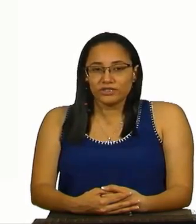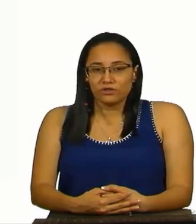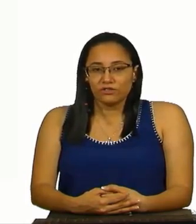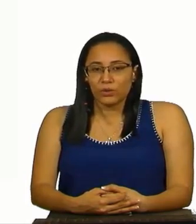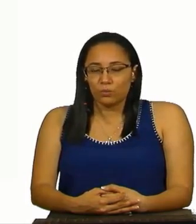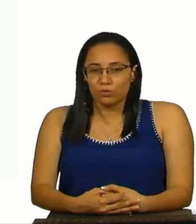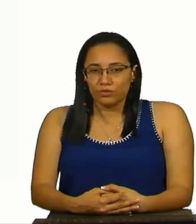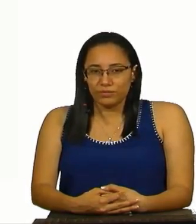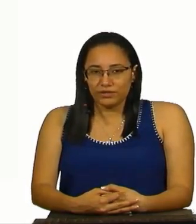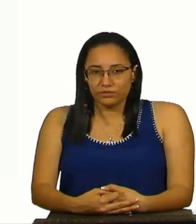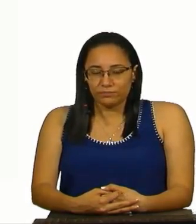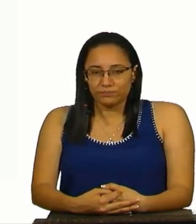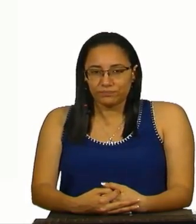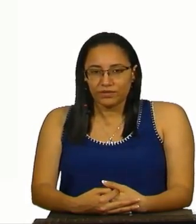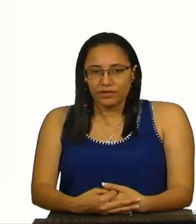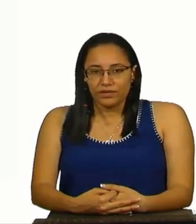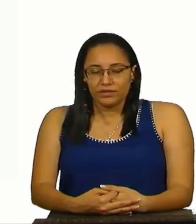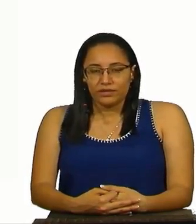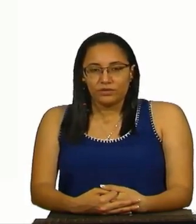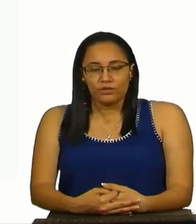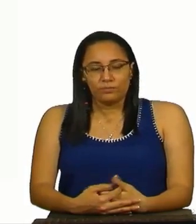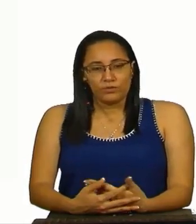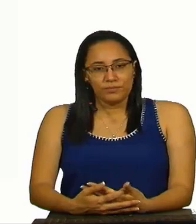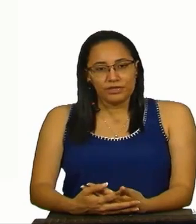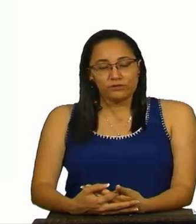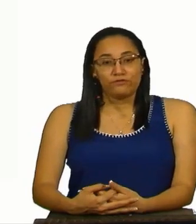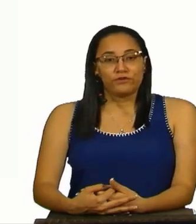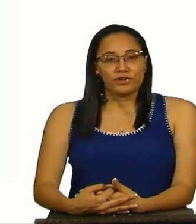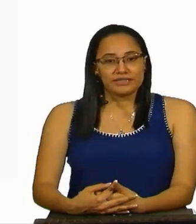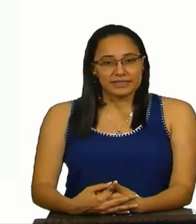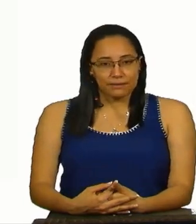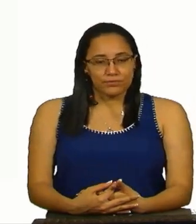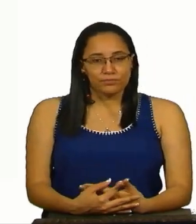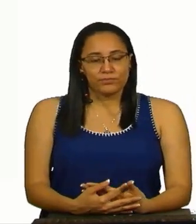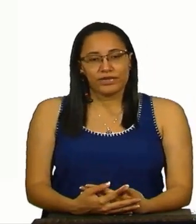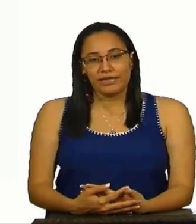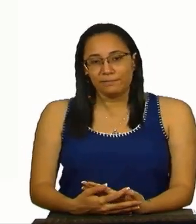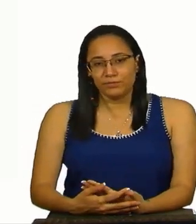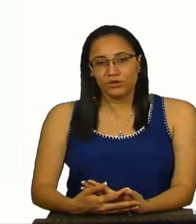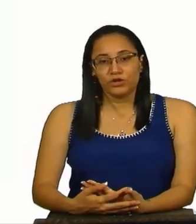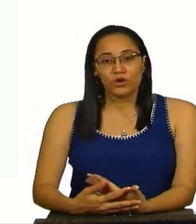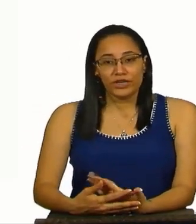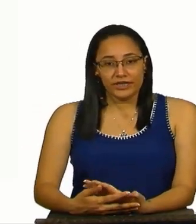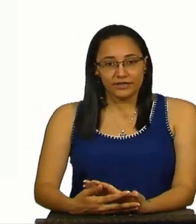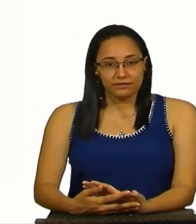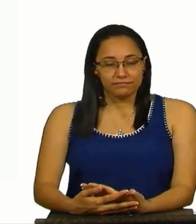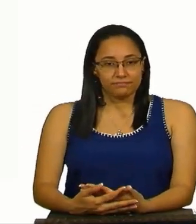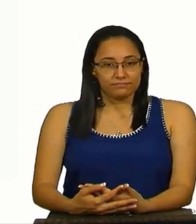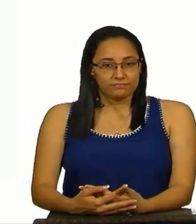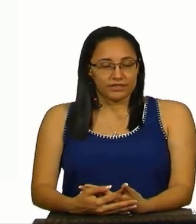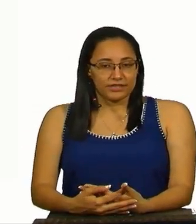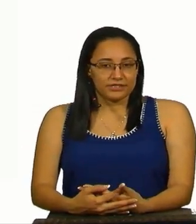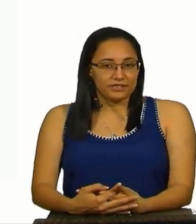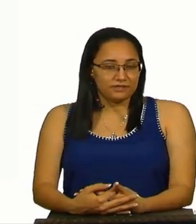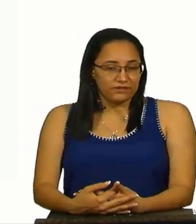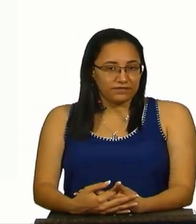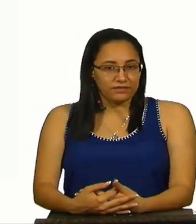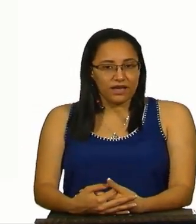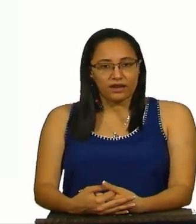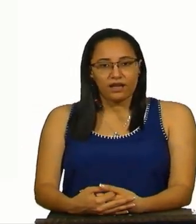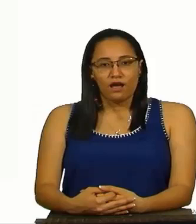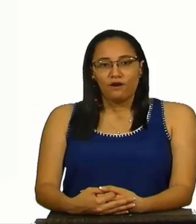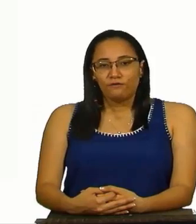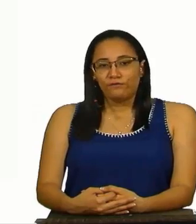o dirección de un movimiento o del movimiento. For example, por ejemplo, going, que